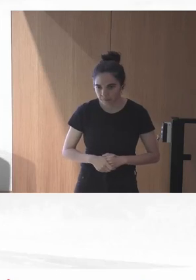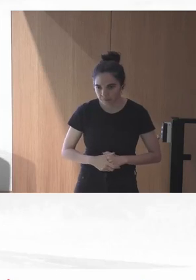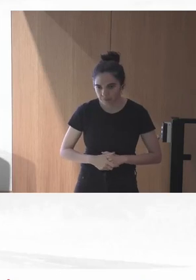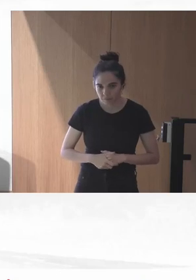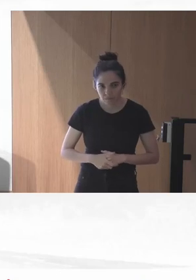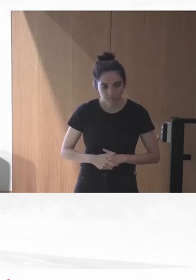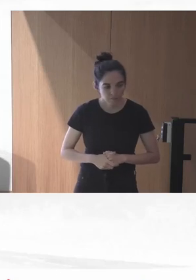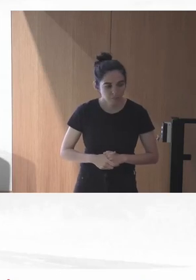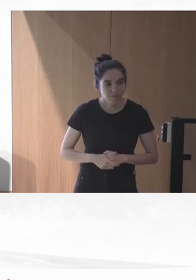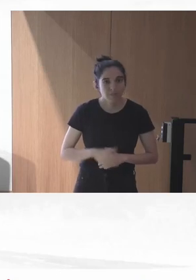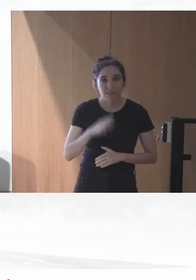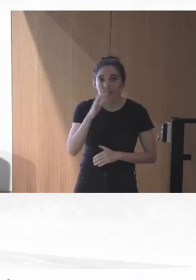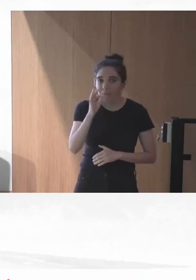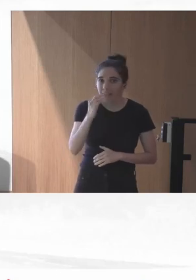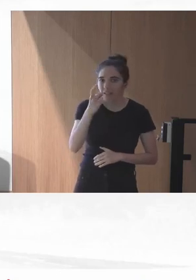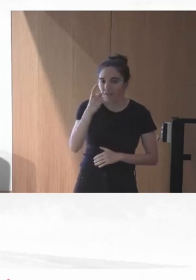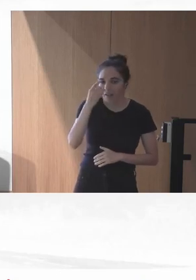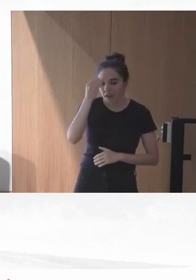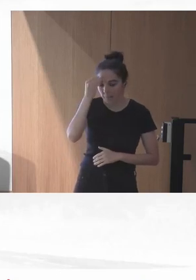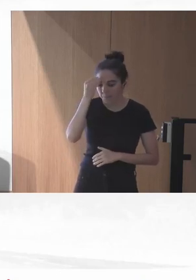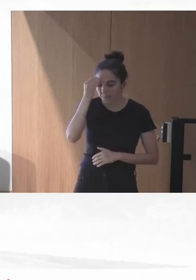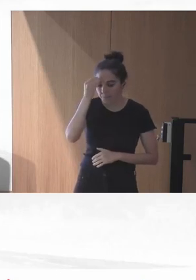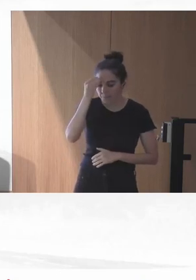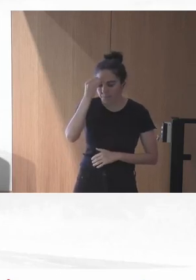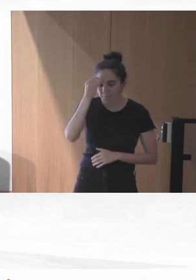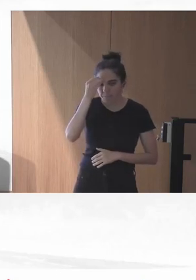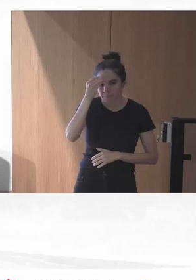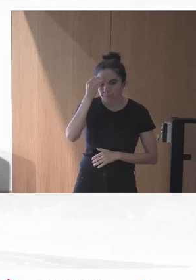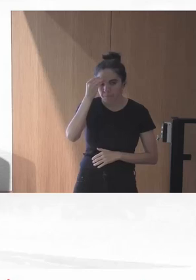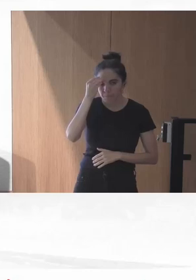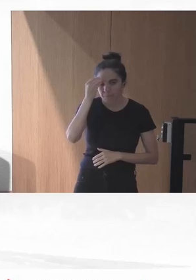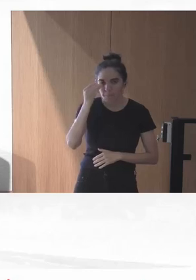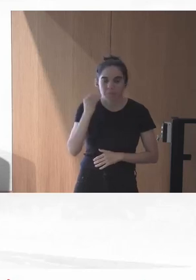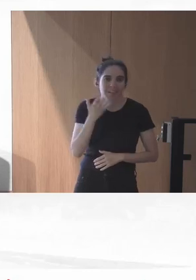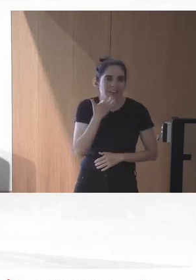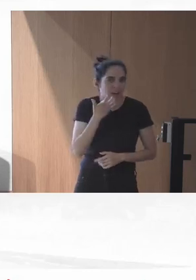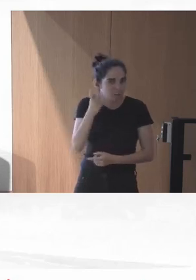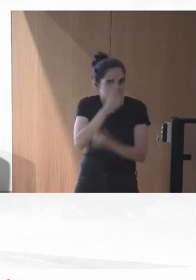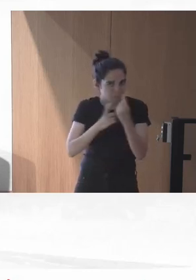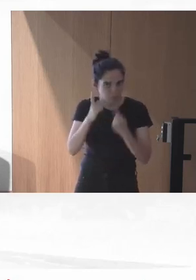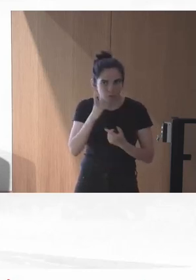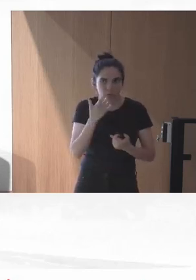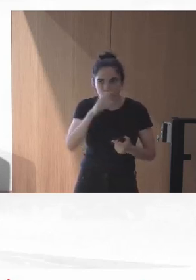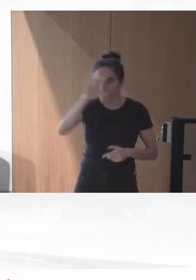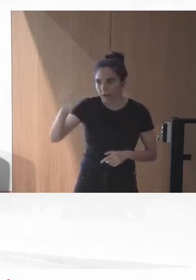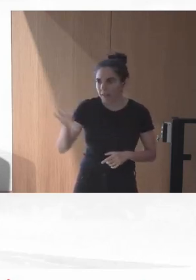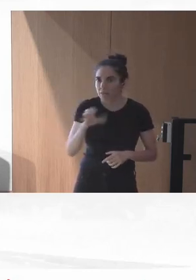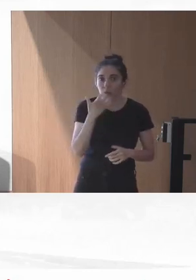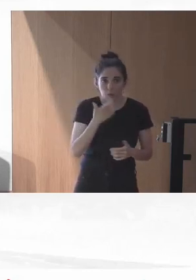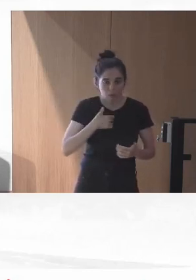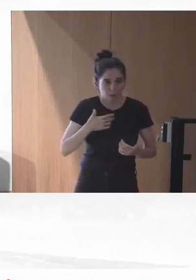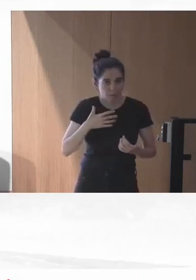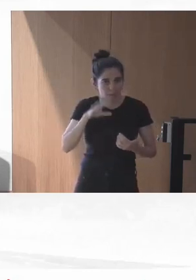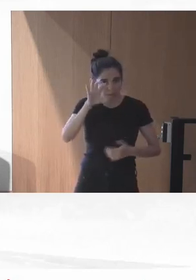Y tenemos que tener en cuenta al menos algunos ejemplos que ocurren en nuestros países. Yo voy a empezar con mi